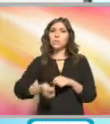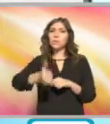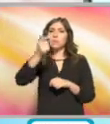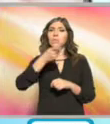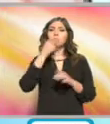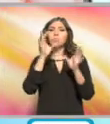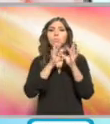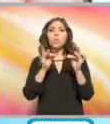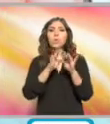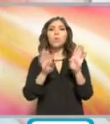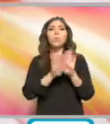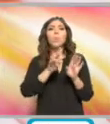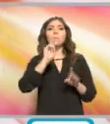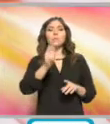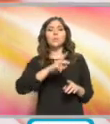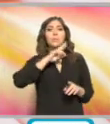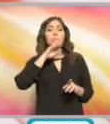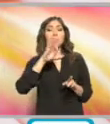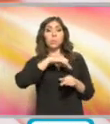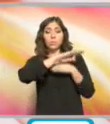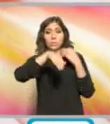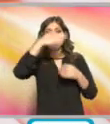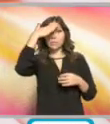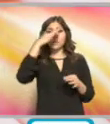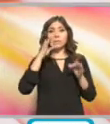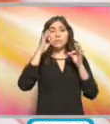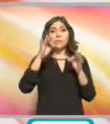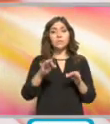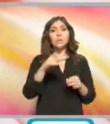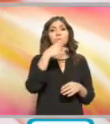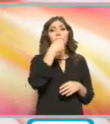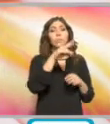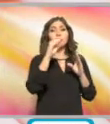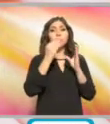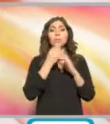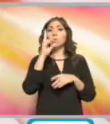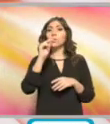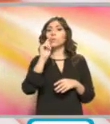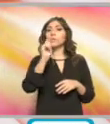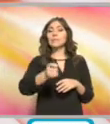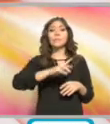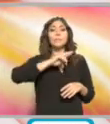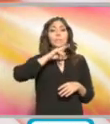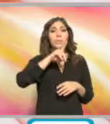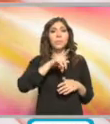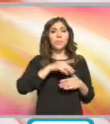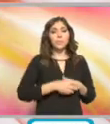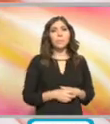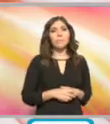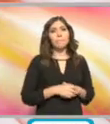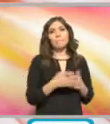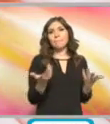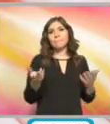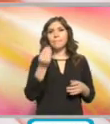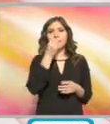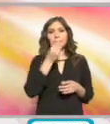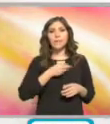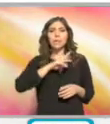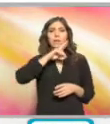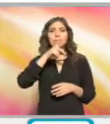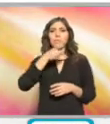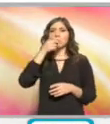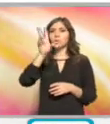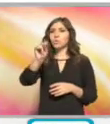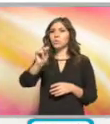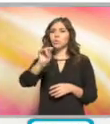Claro. duda. Entonces, si nosotros sabemos perfectamente que el implante no va a ser lo mejor para él, Así ni modo, preferimos decirle